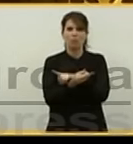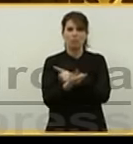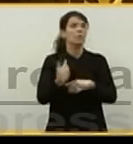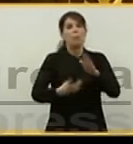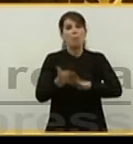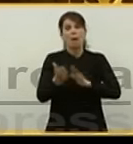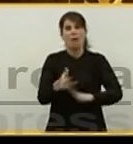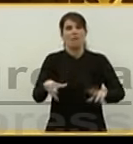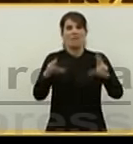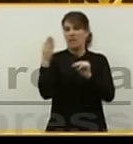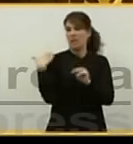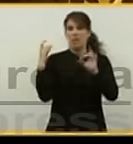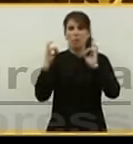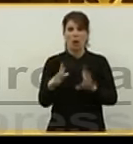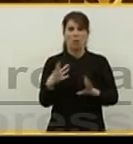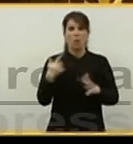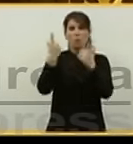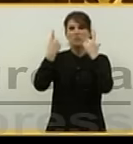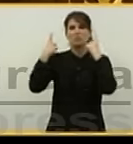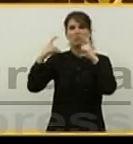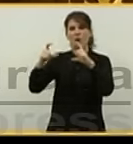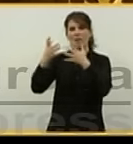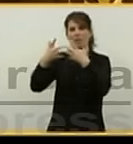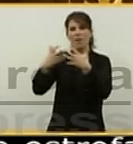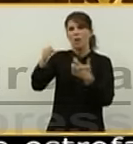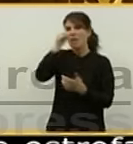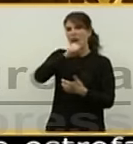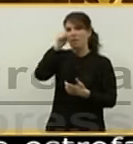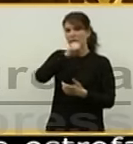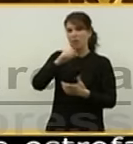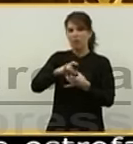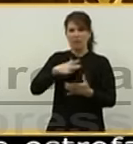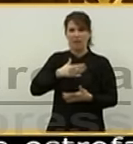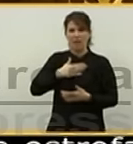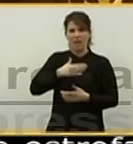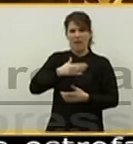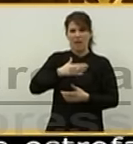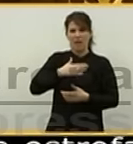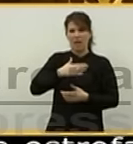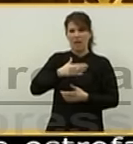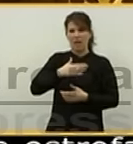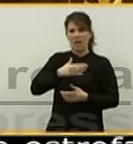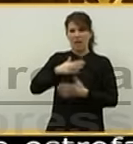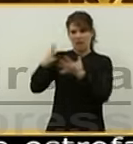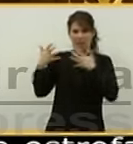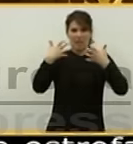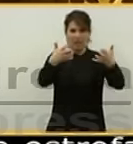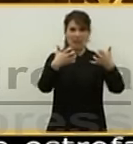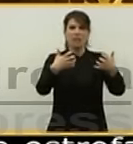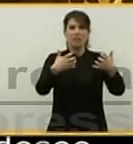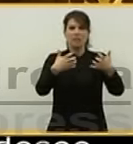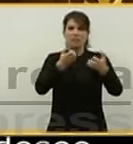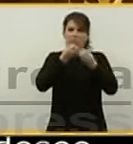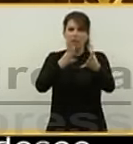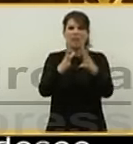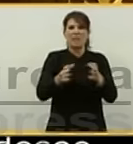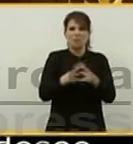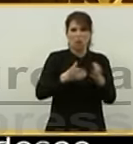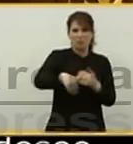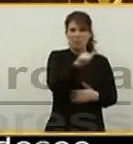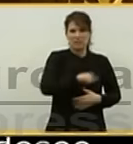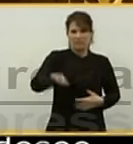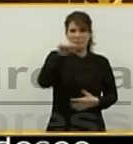con una estrofa de una canción de Lluís Llach, que expresa un deseo para las próximas semanas, sobre todo para